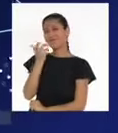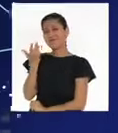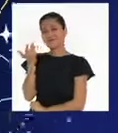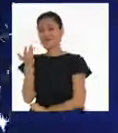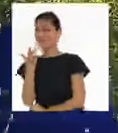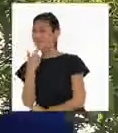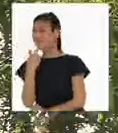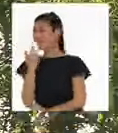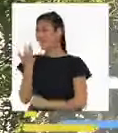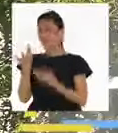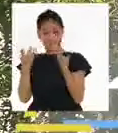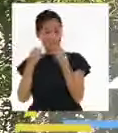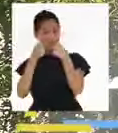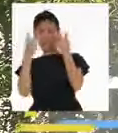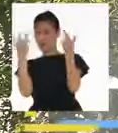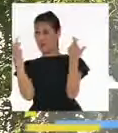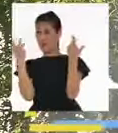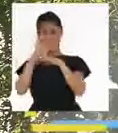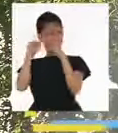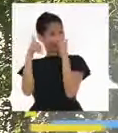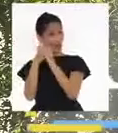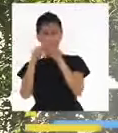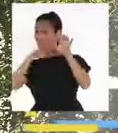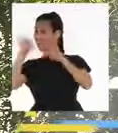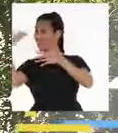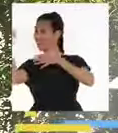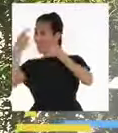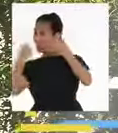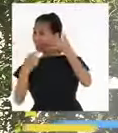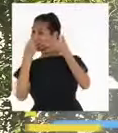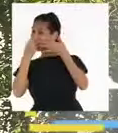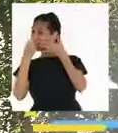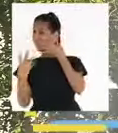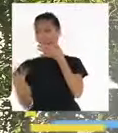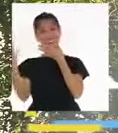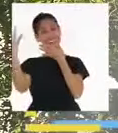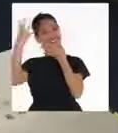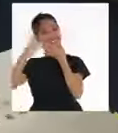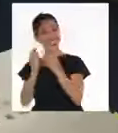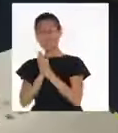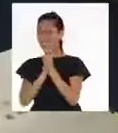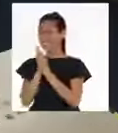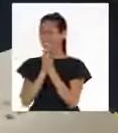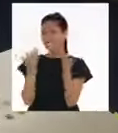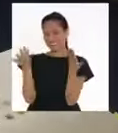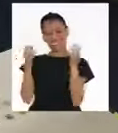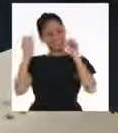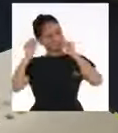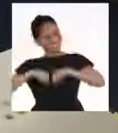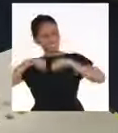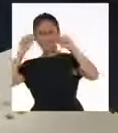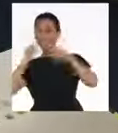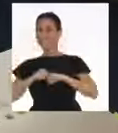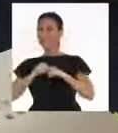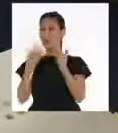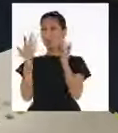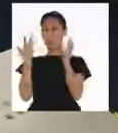¡No! ¡Increíble! ¡Todo lo que hicimos para completar la tabla de frecuencias! Pues...